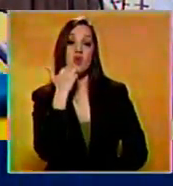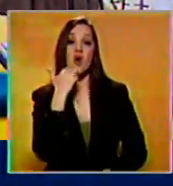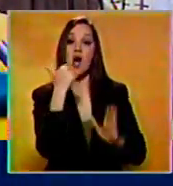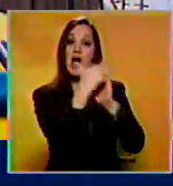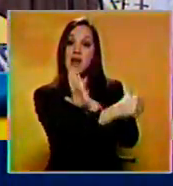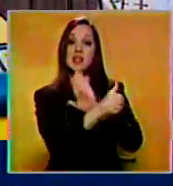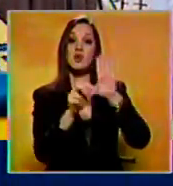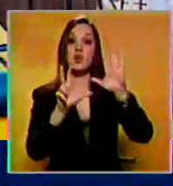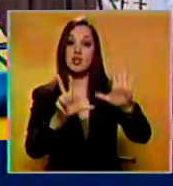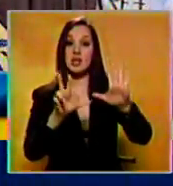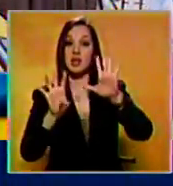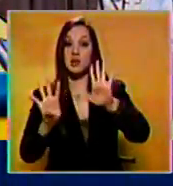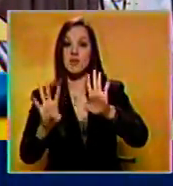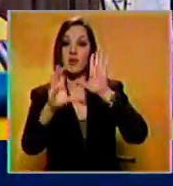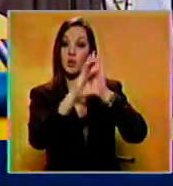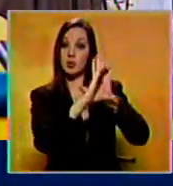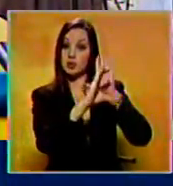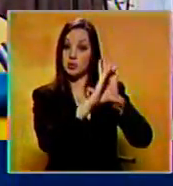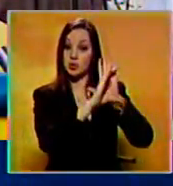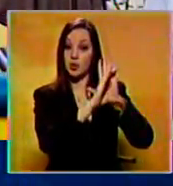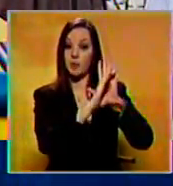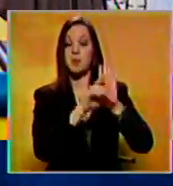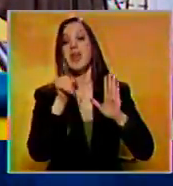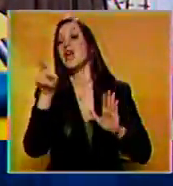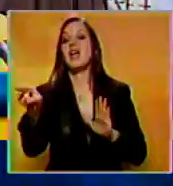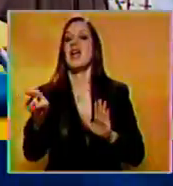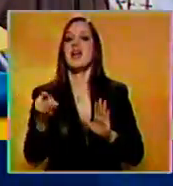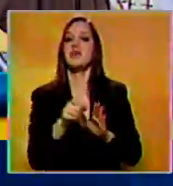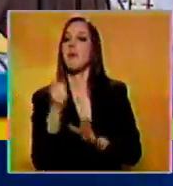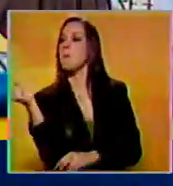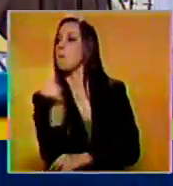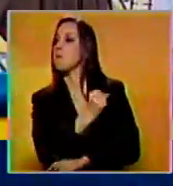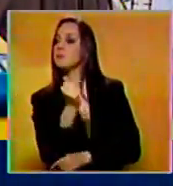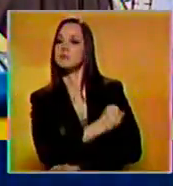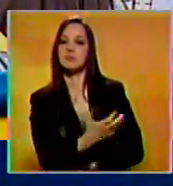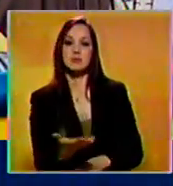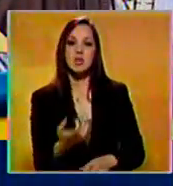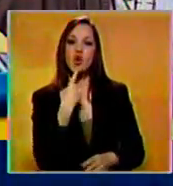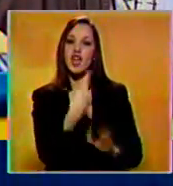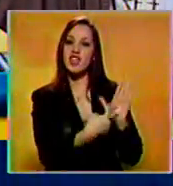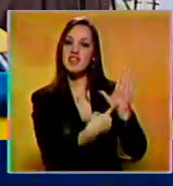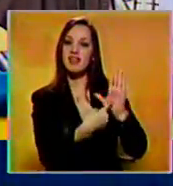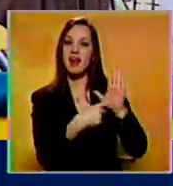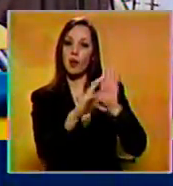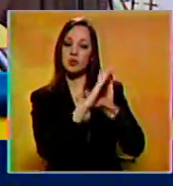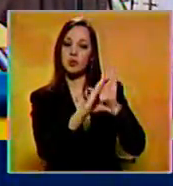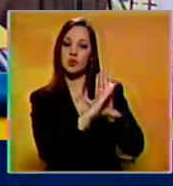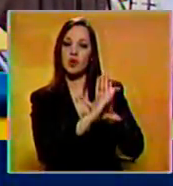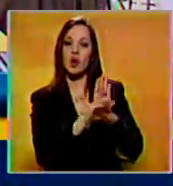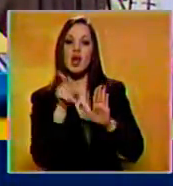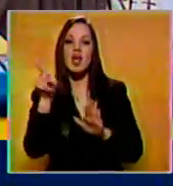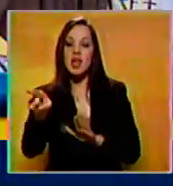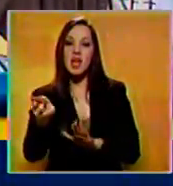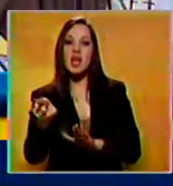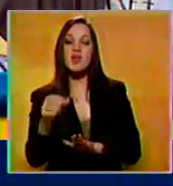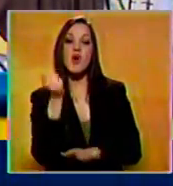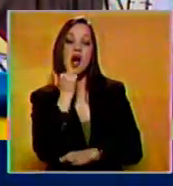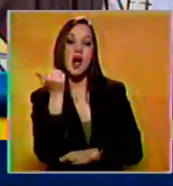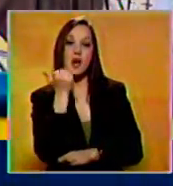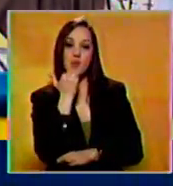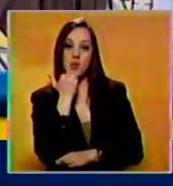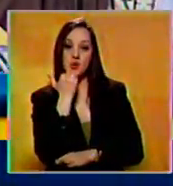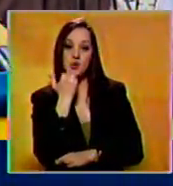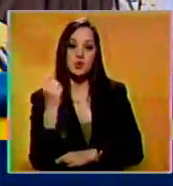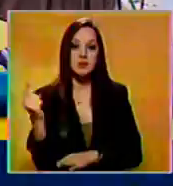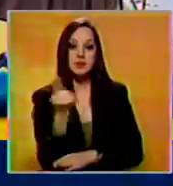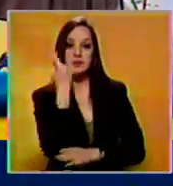la Constitución, rompiendo la progresividad de los derechos y la intangibilidad de los mismos. Rompió el principio properario, que